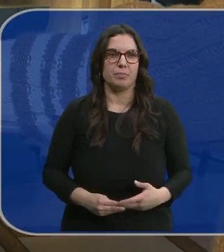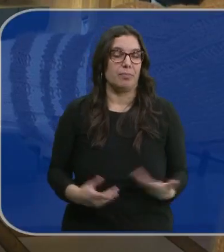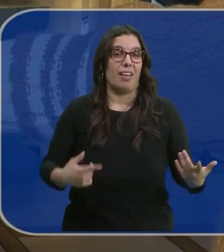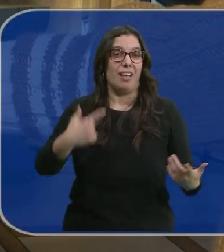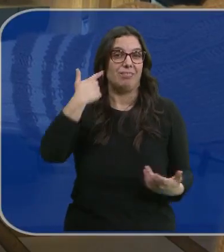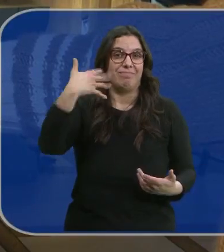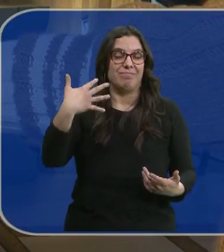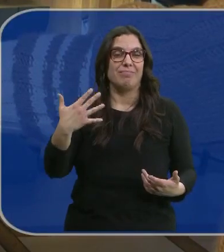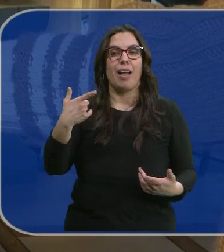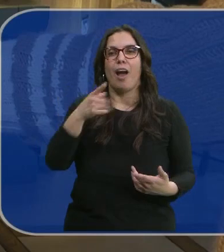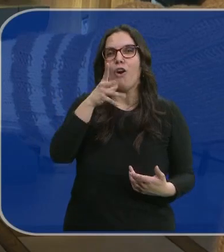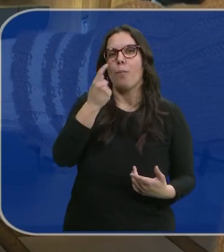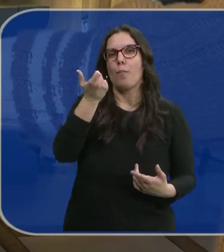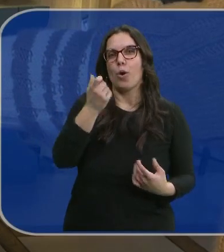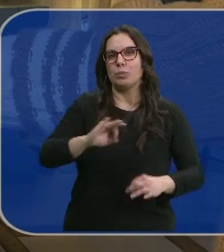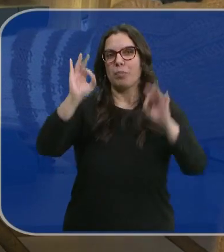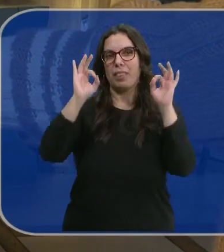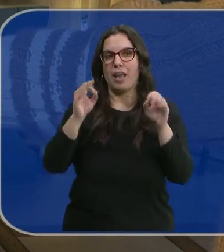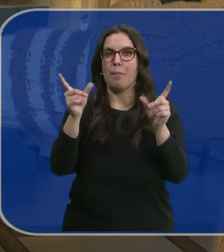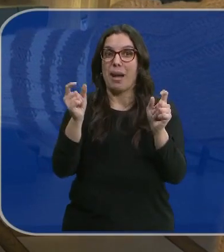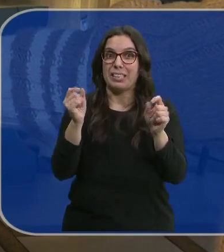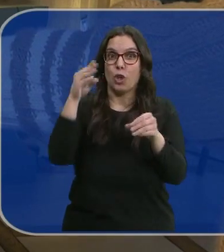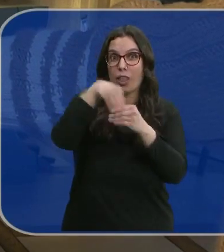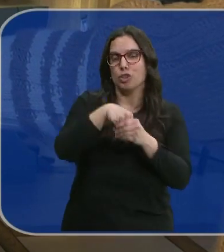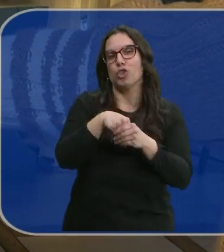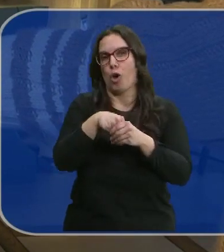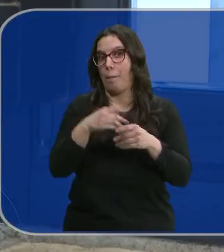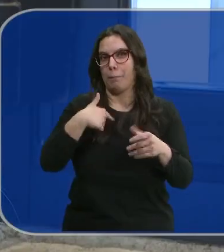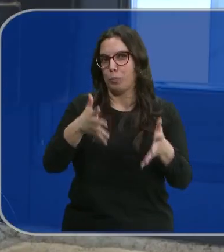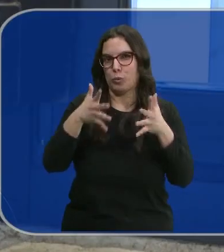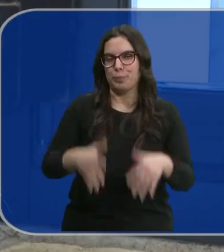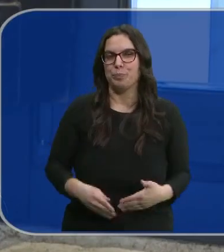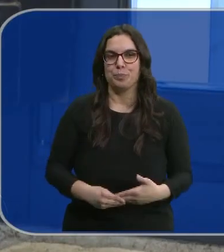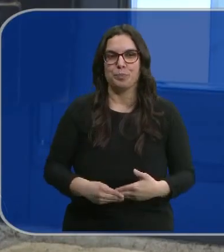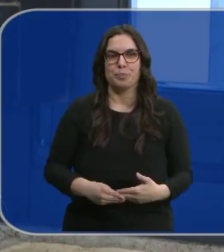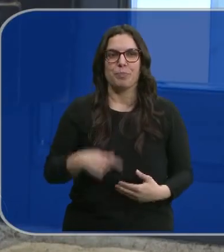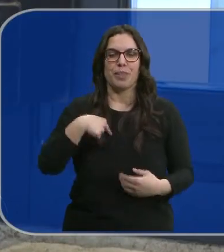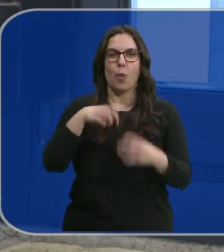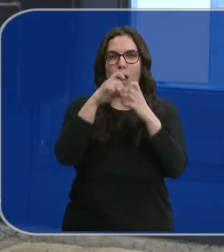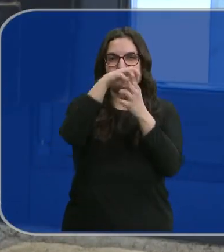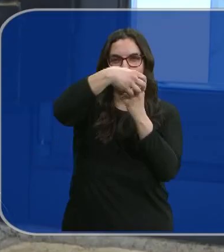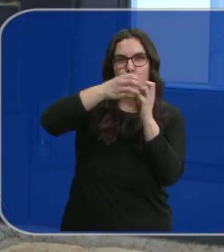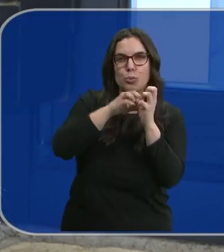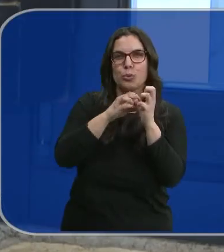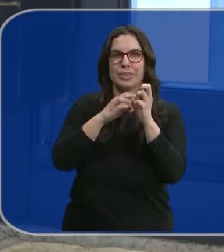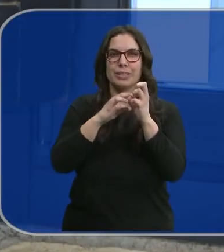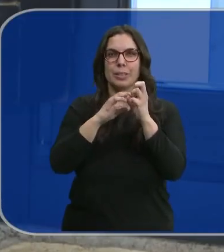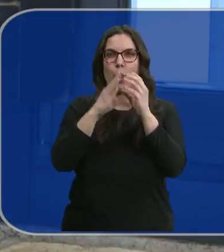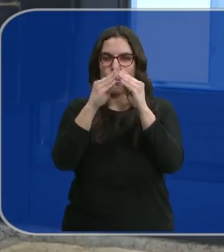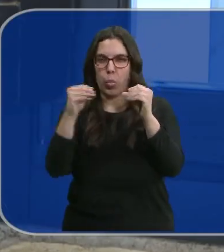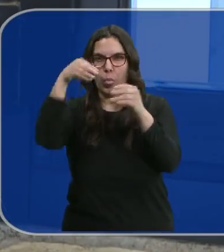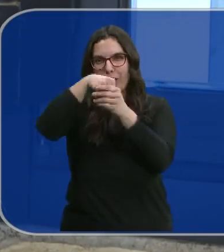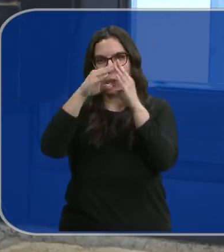un clásico y en este caso le dan un toque especial con el marisco, que es algo que a mí me encanta. Y en que te queden crujientitas pero no muy